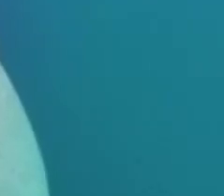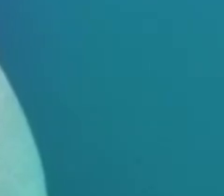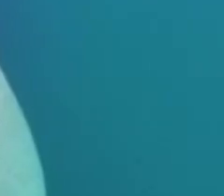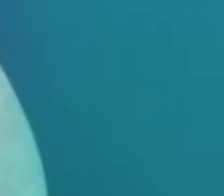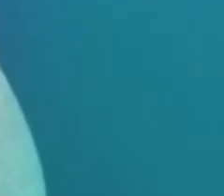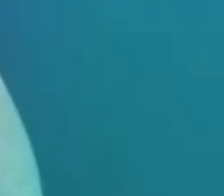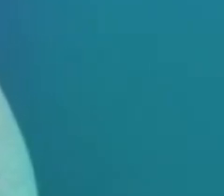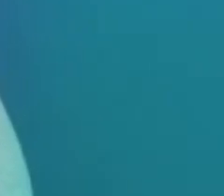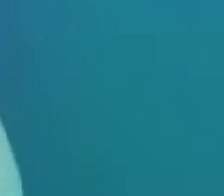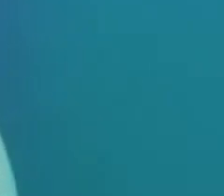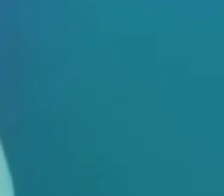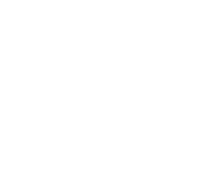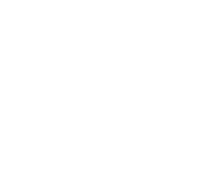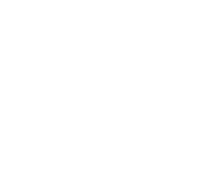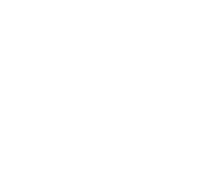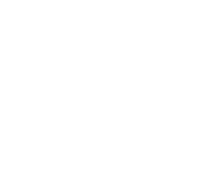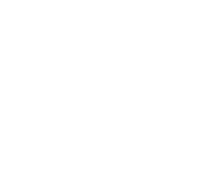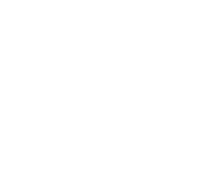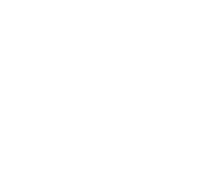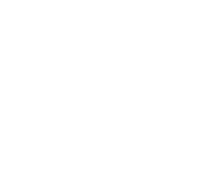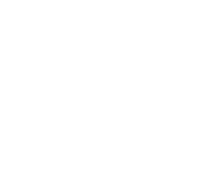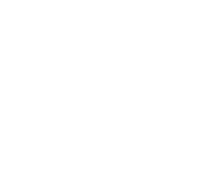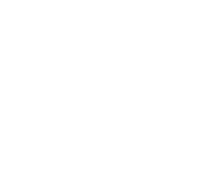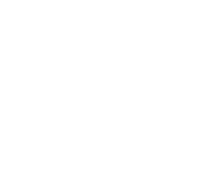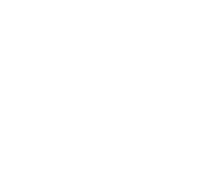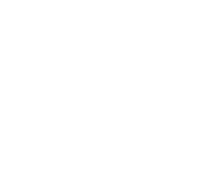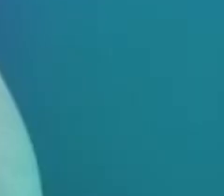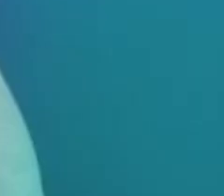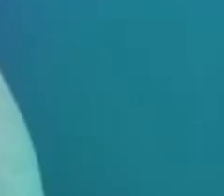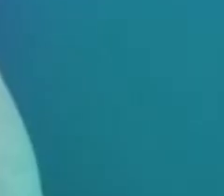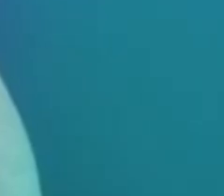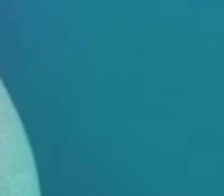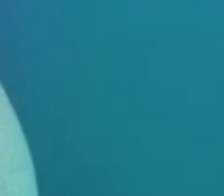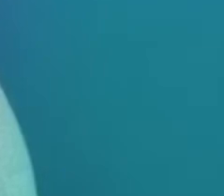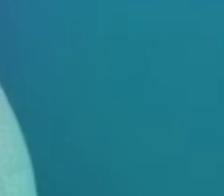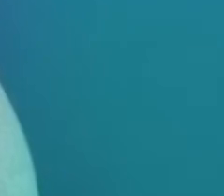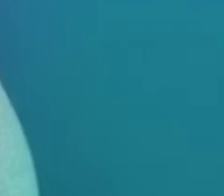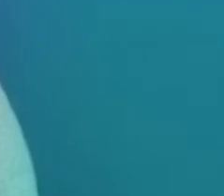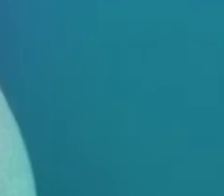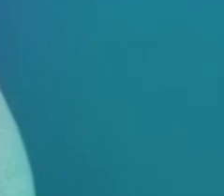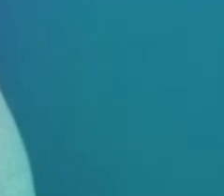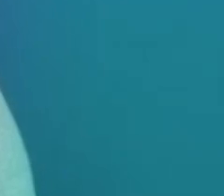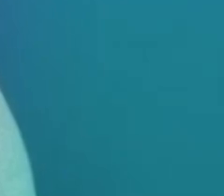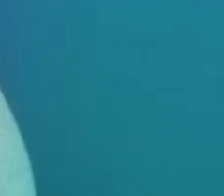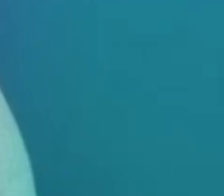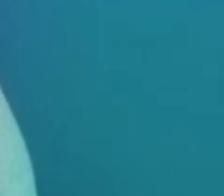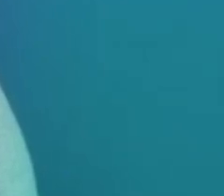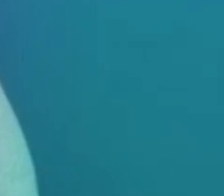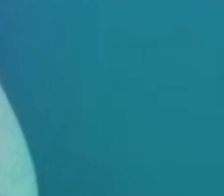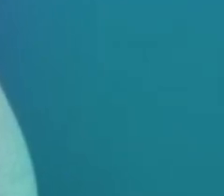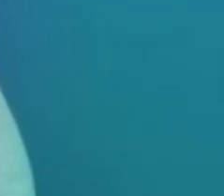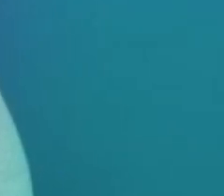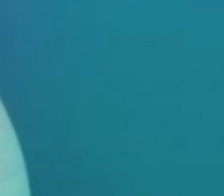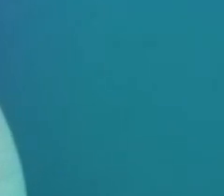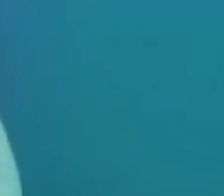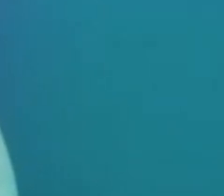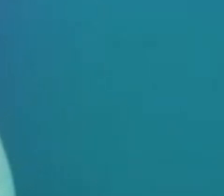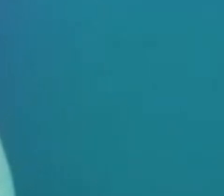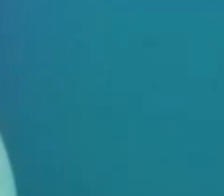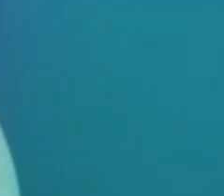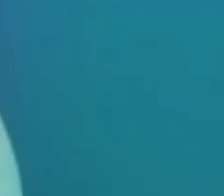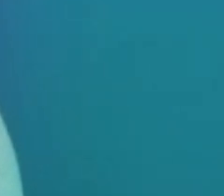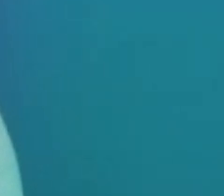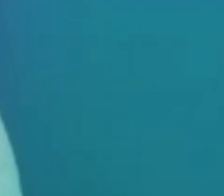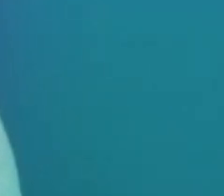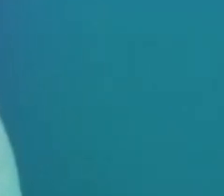Hola, soy Amelia y estoy a cargo. A mi manera. Aquí en el CINAR estoy a cargo de liderar el equipo de programación del